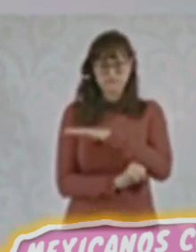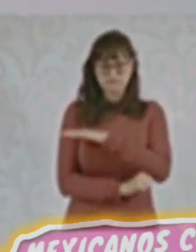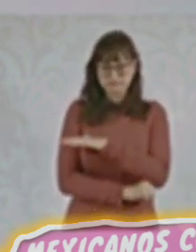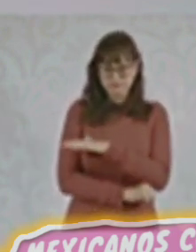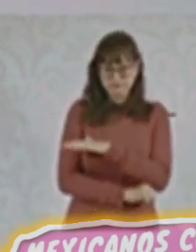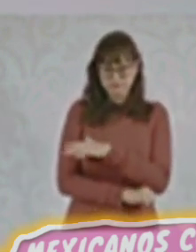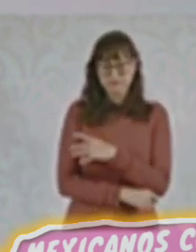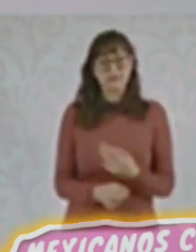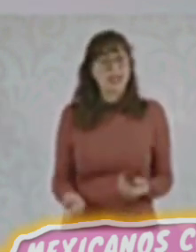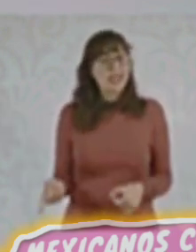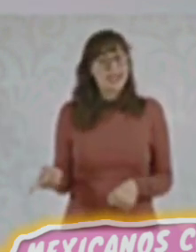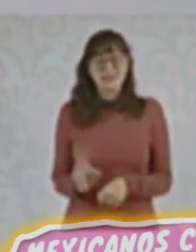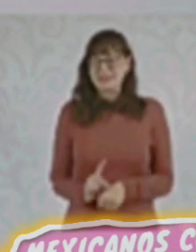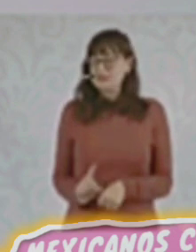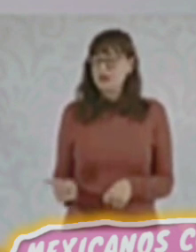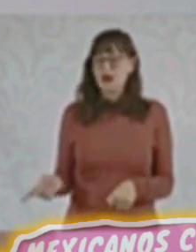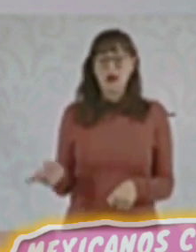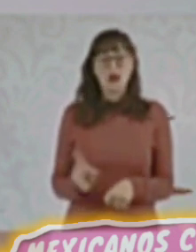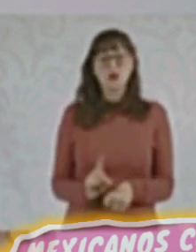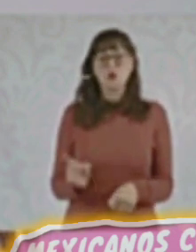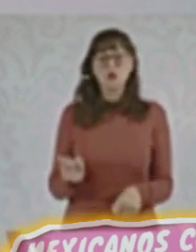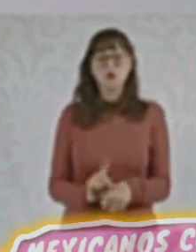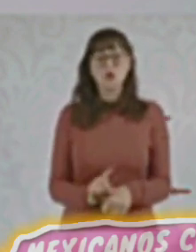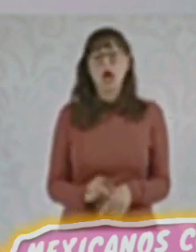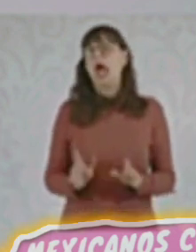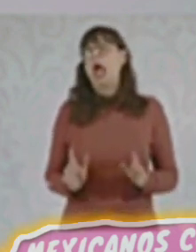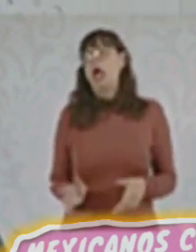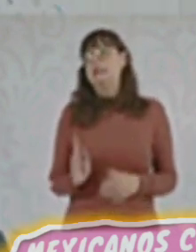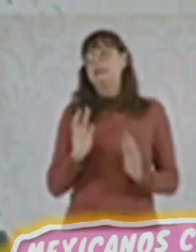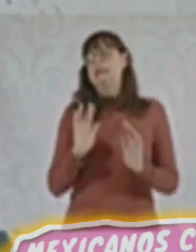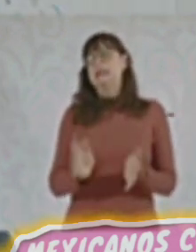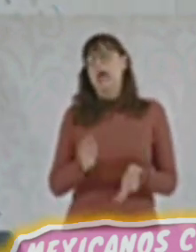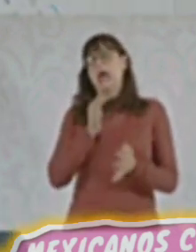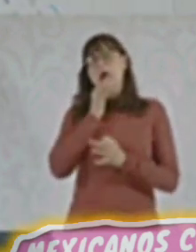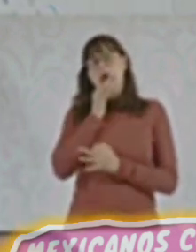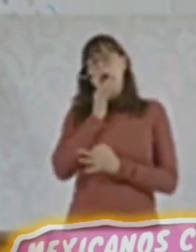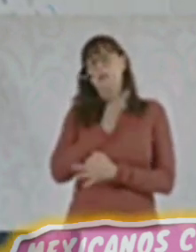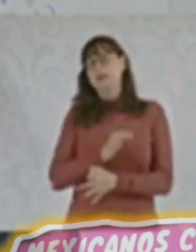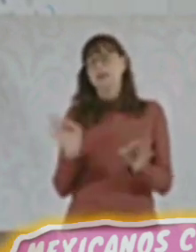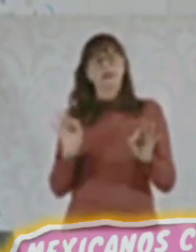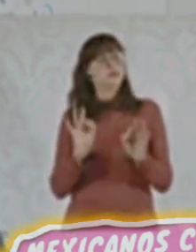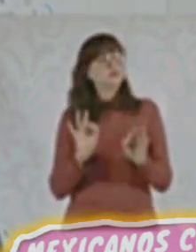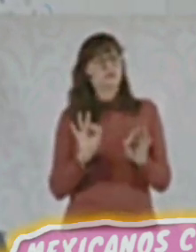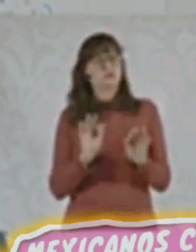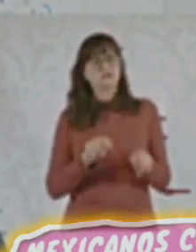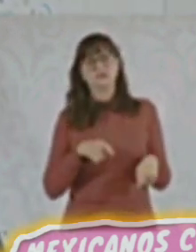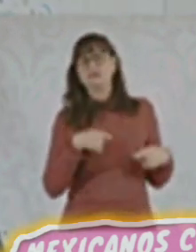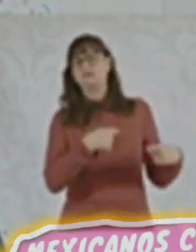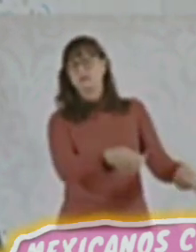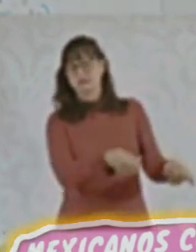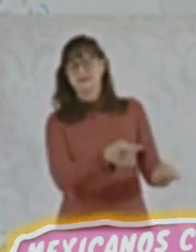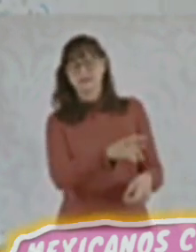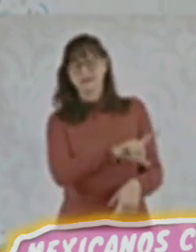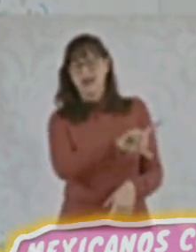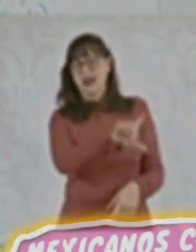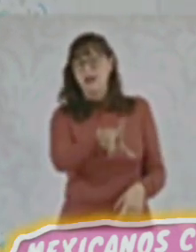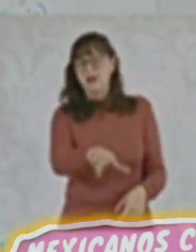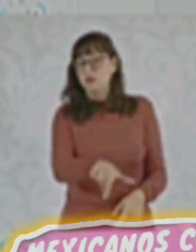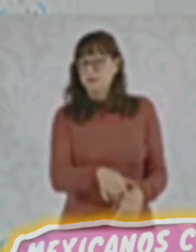días. Este no es un asunto de que ya dijimos la estrategia y delegamos en nadie. Tenemos